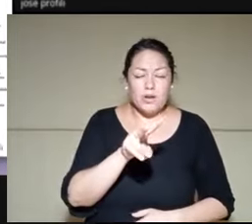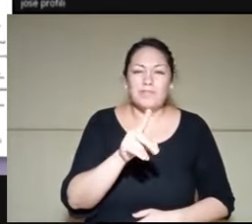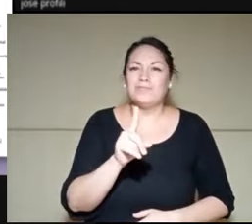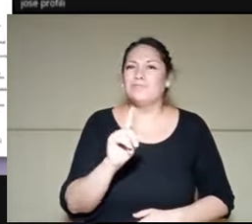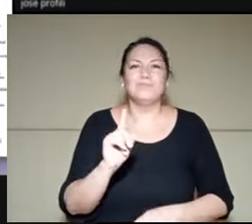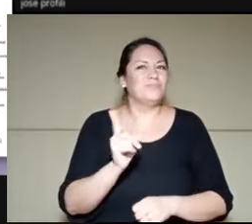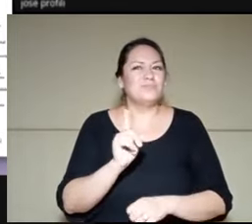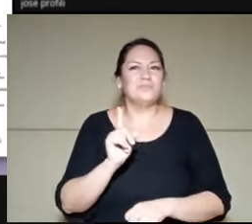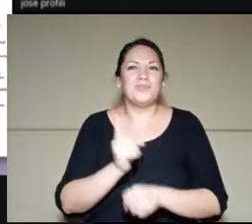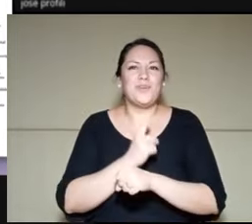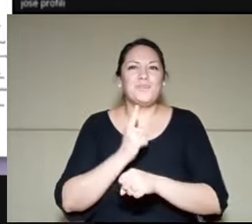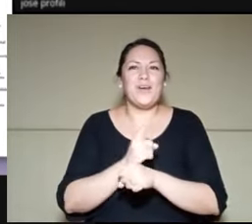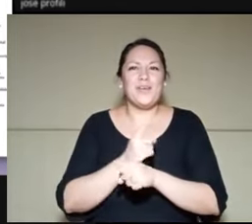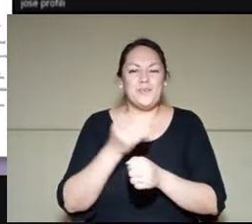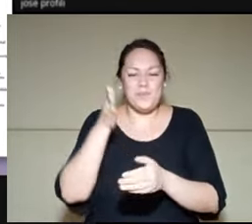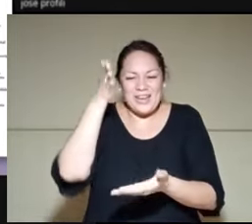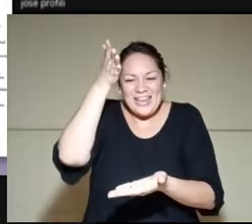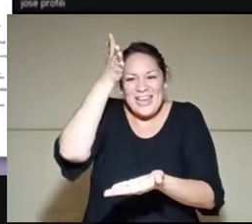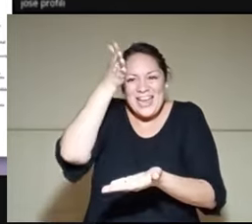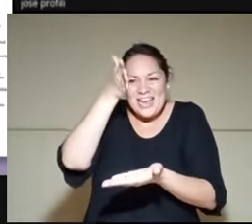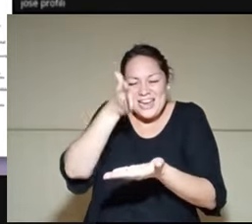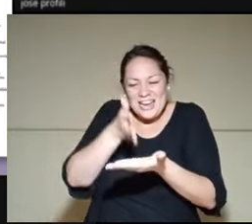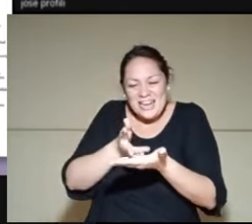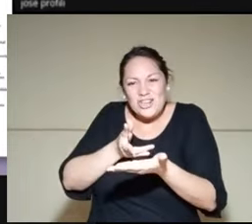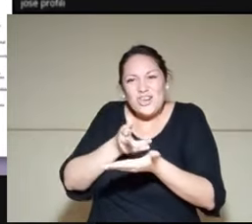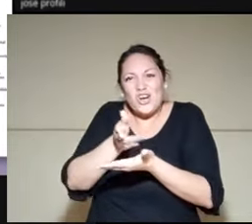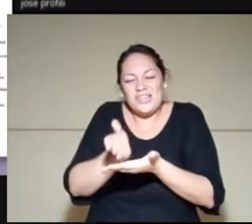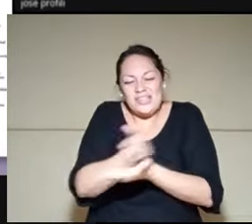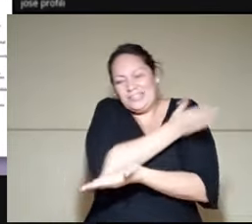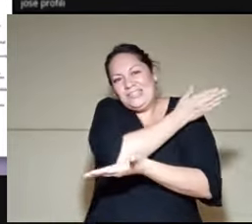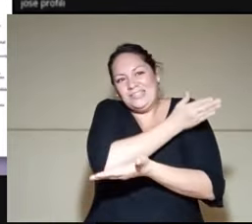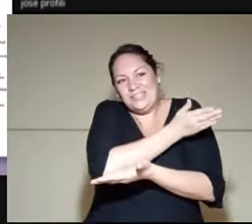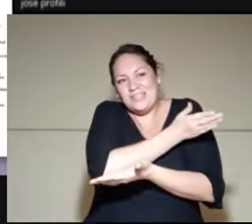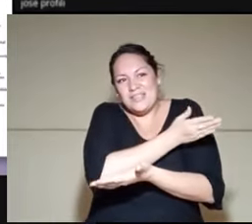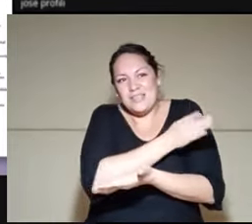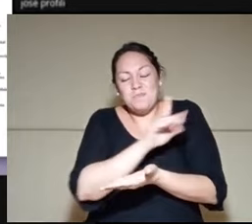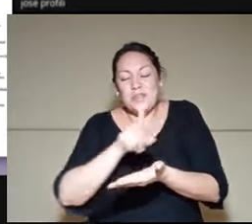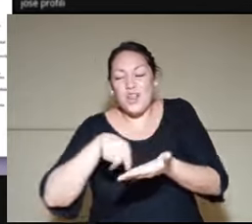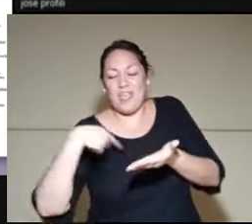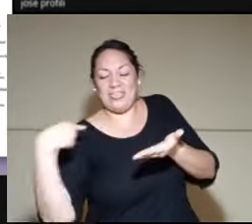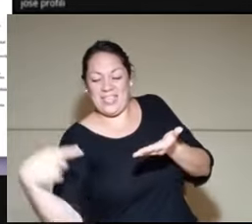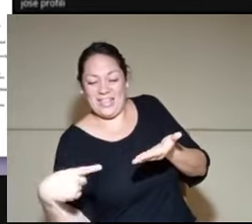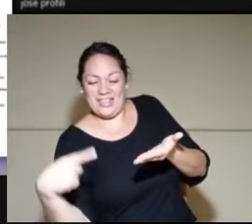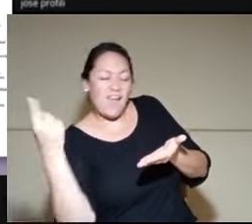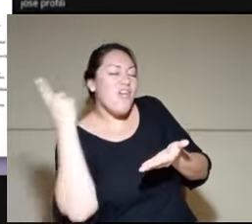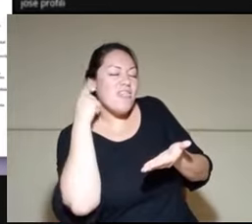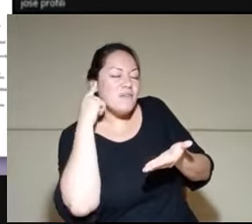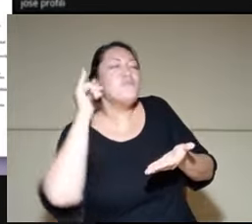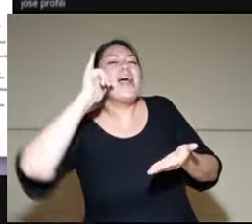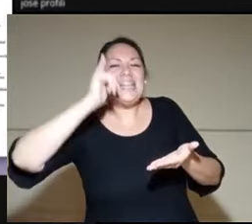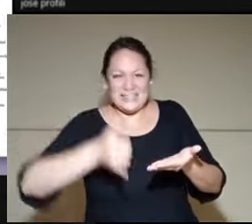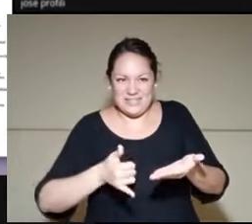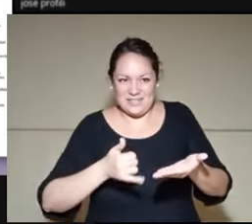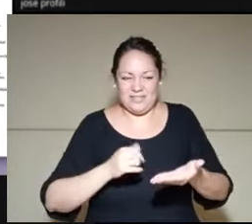veo? No lo veo porque lo saqué, pero sí veo la parte del temporal del otro lado, fíjense acá.